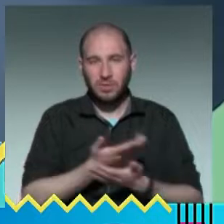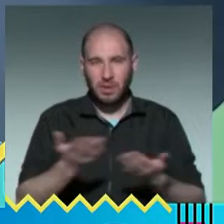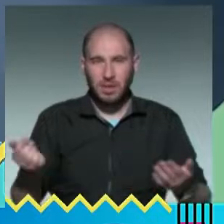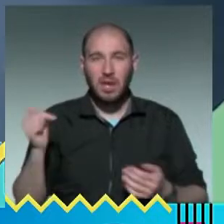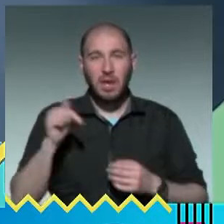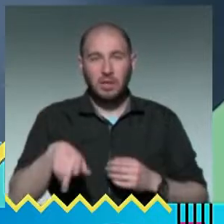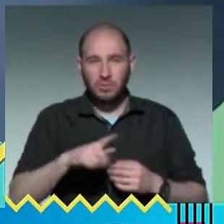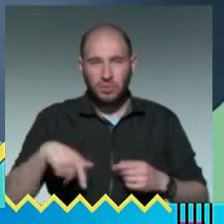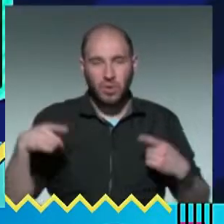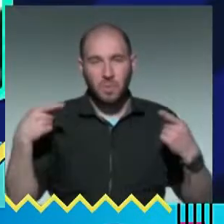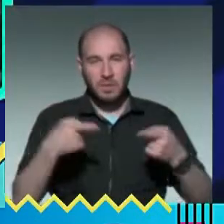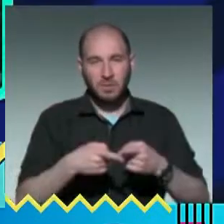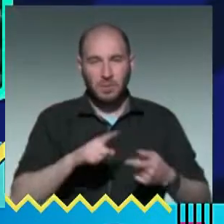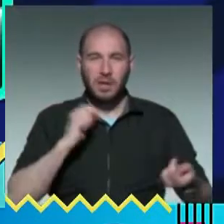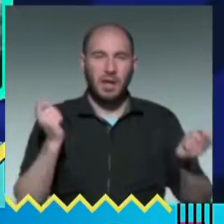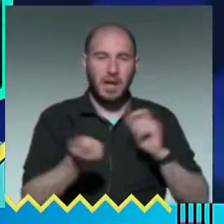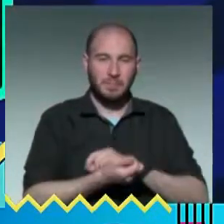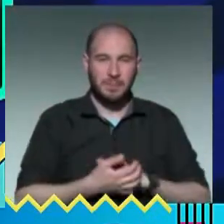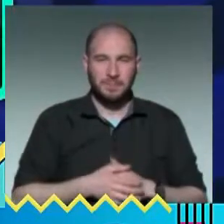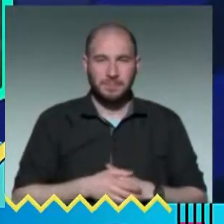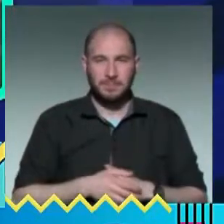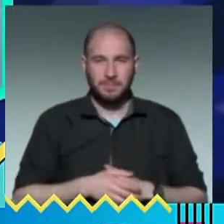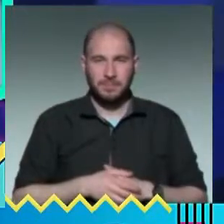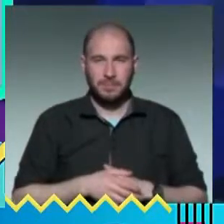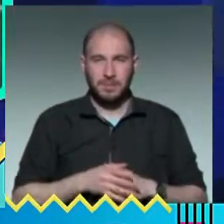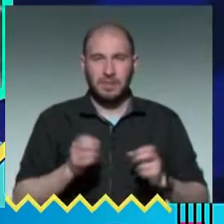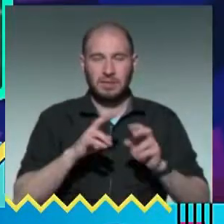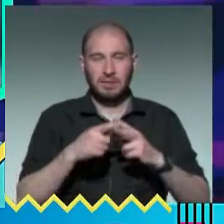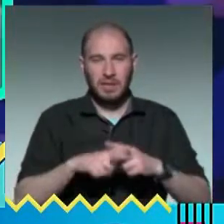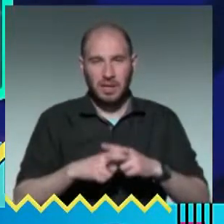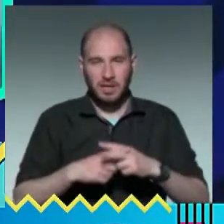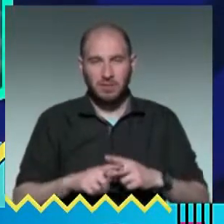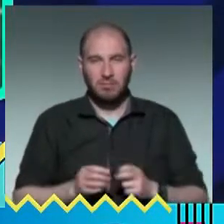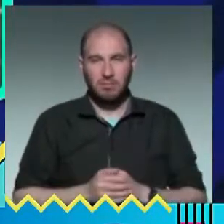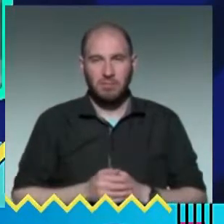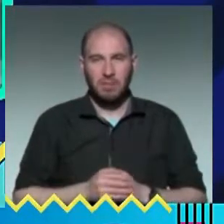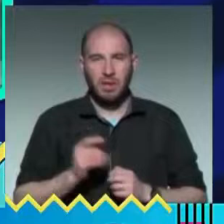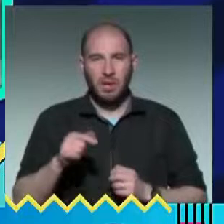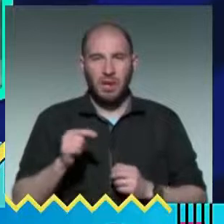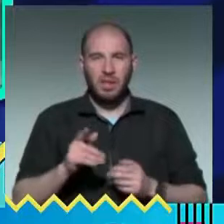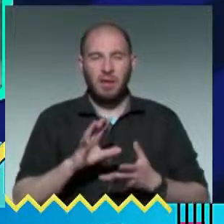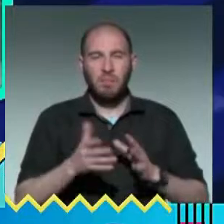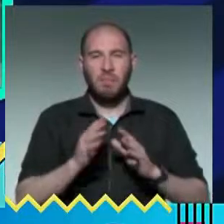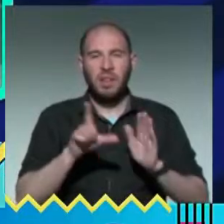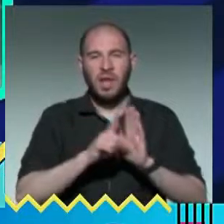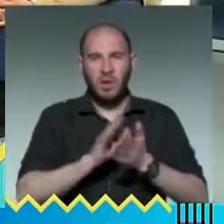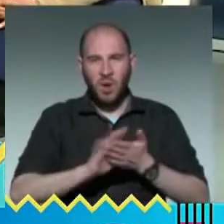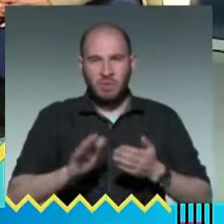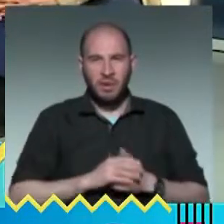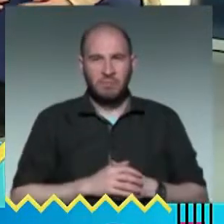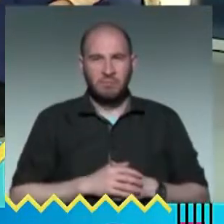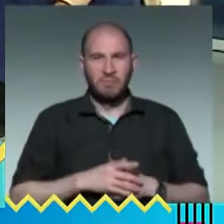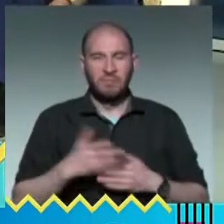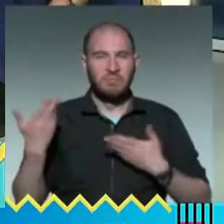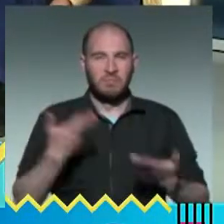eso es lo que hemos buscado cambiar, digamos, técnicamente con este nuevo marco legislativo. Bien, está